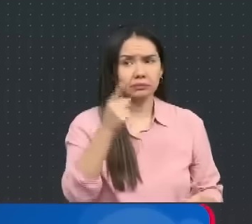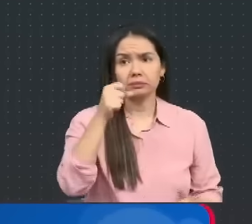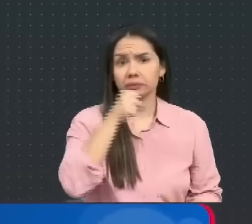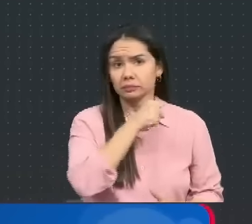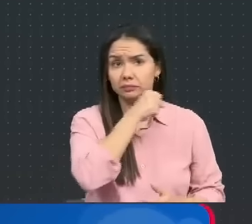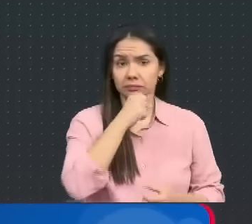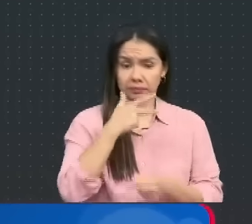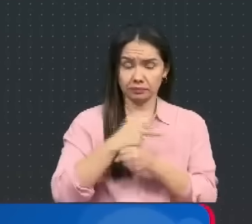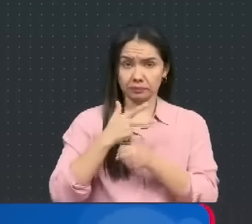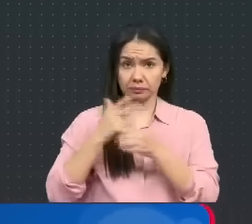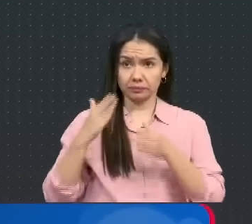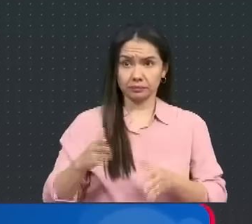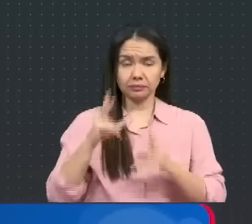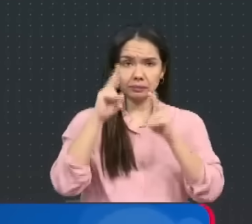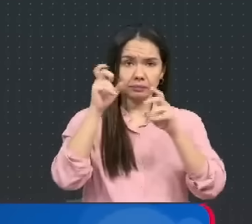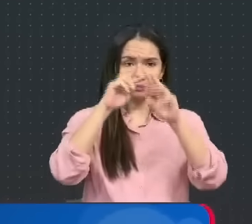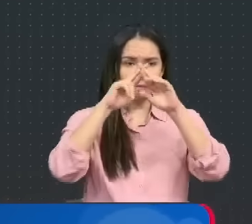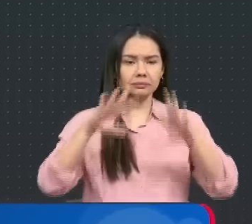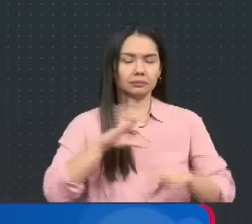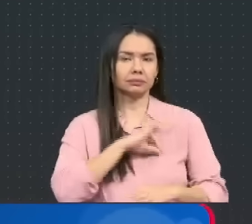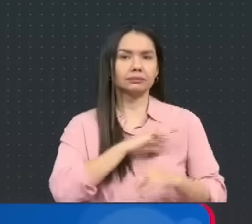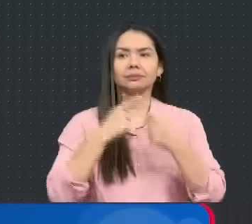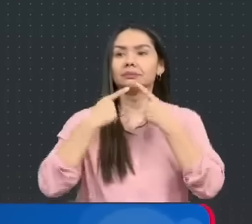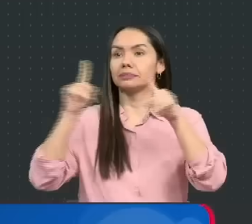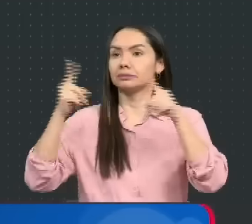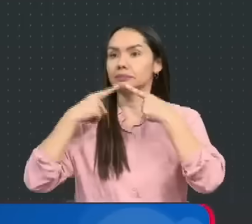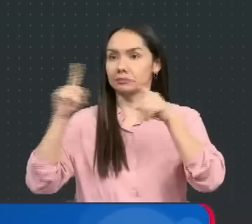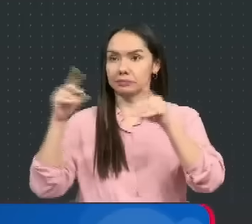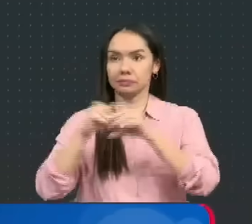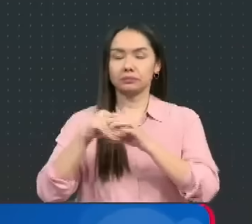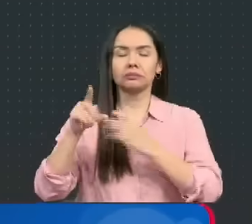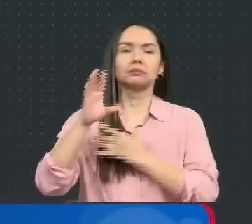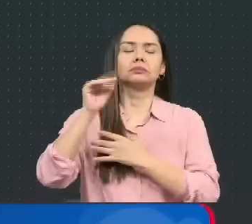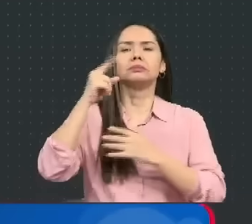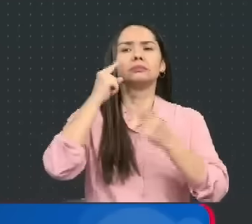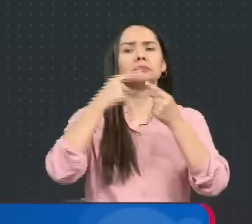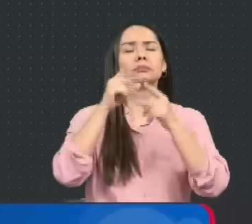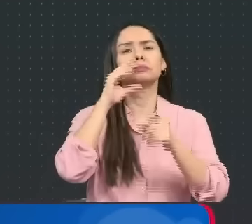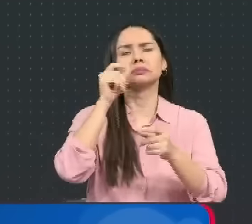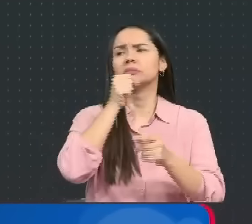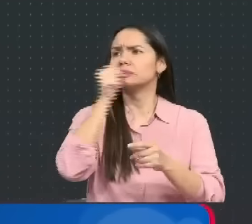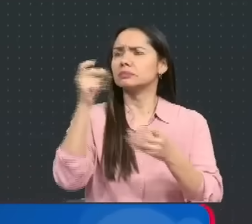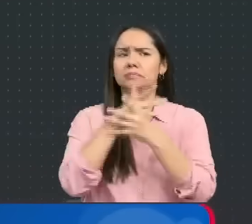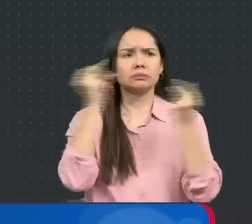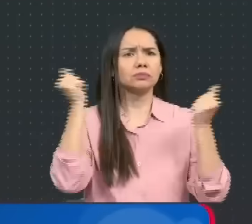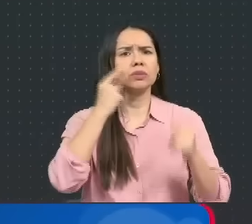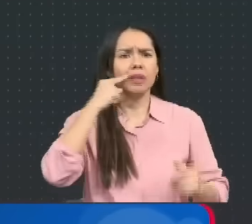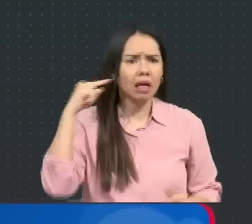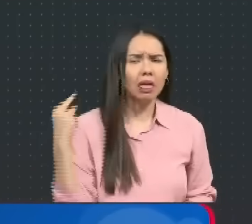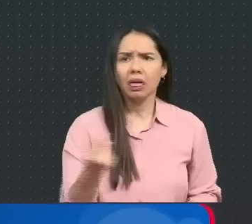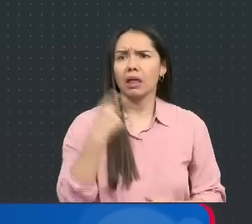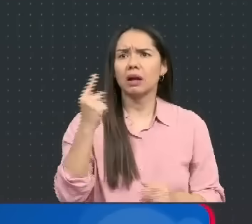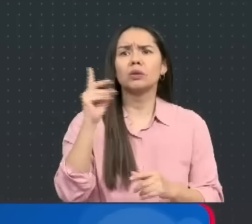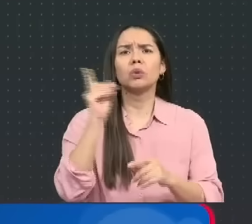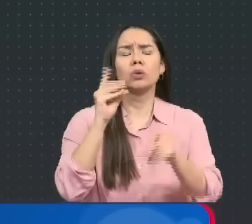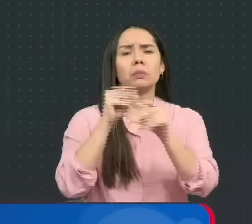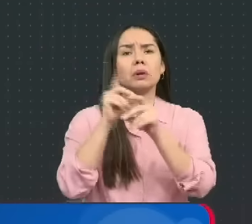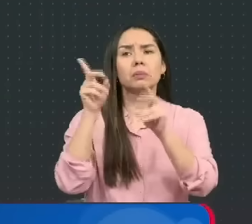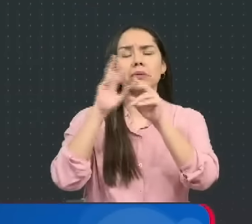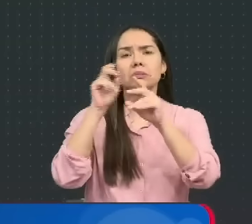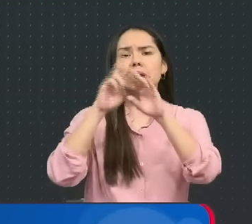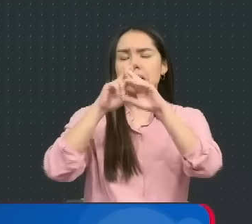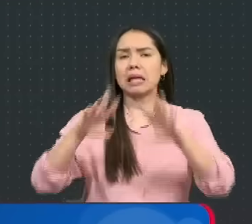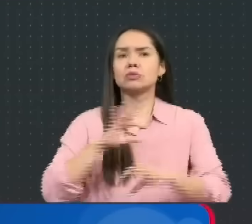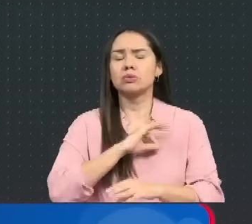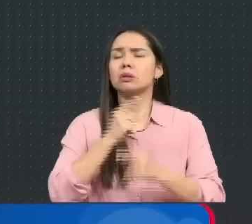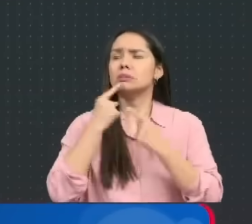guatemalteco que además creaba contenido para redes sociales. La desaparición fue anunciada por su tío Charlie Pop mediante una publicación en redes. Los